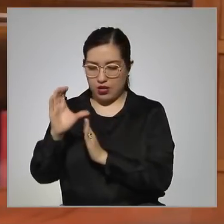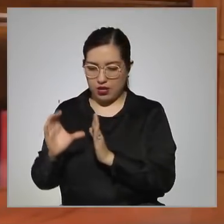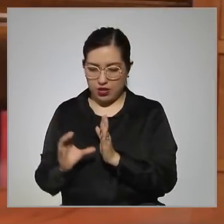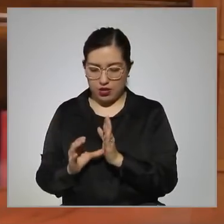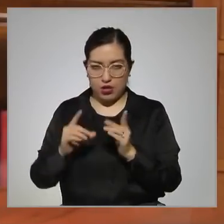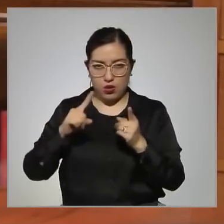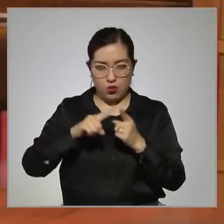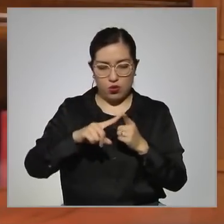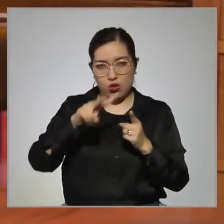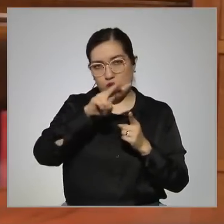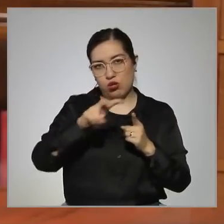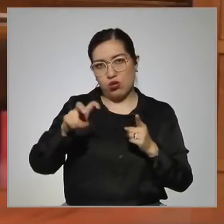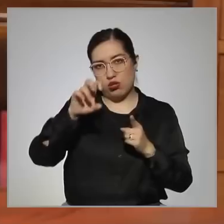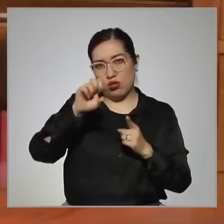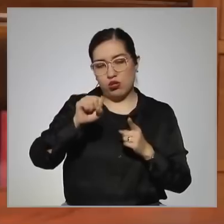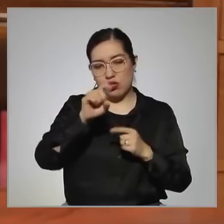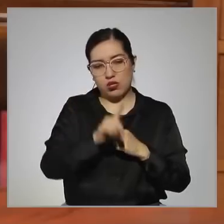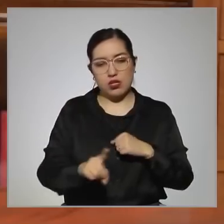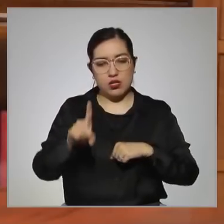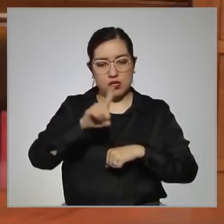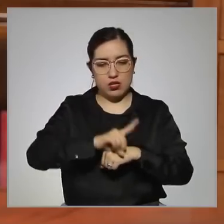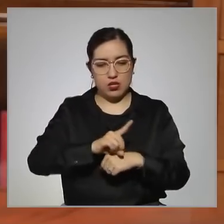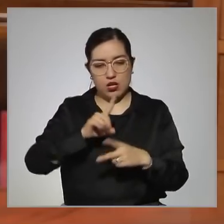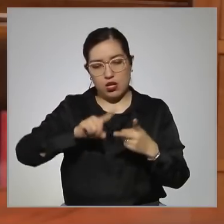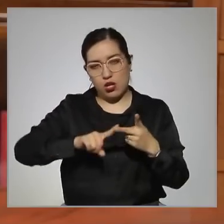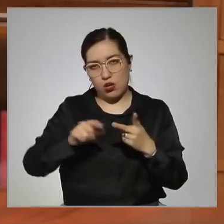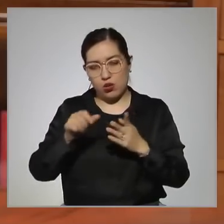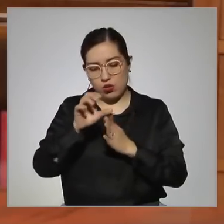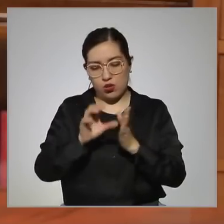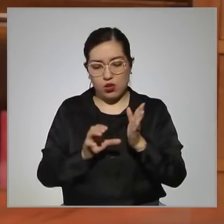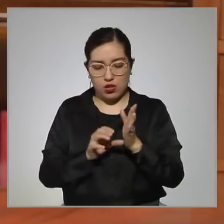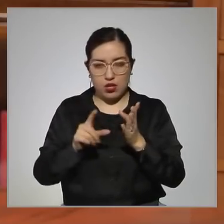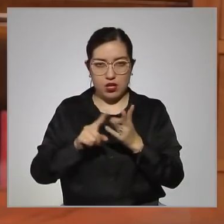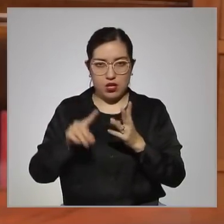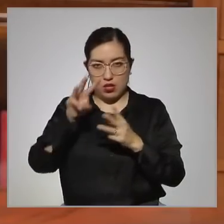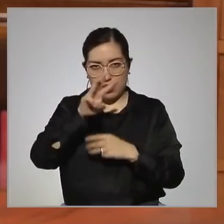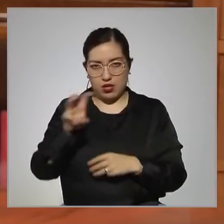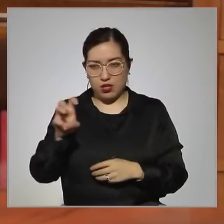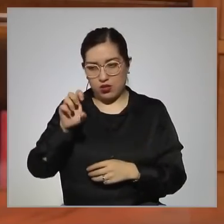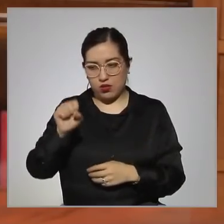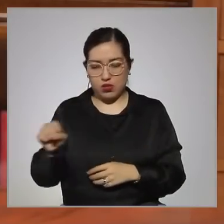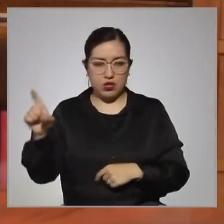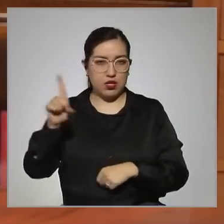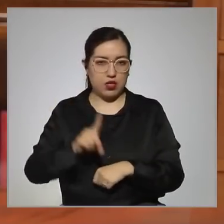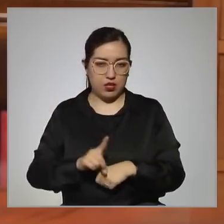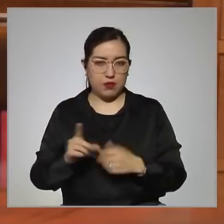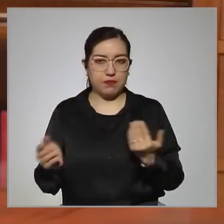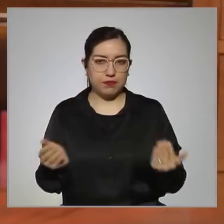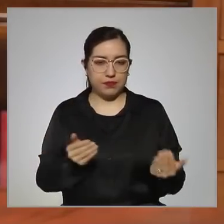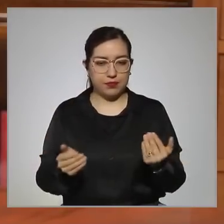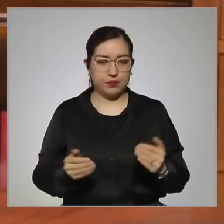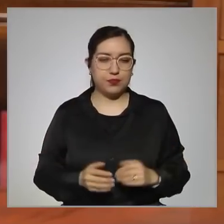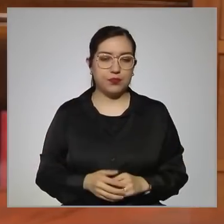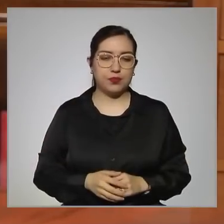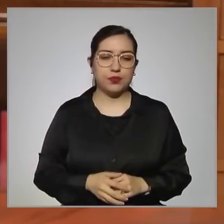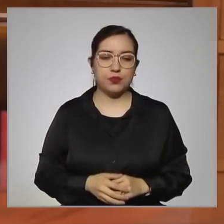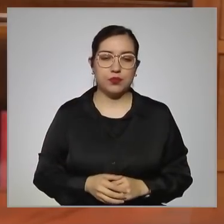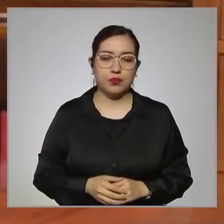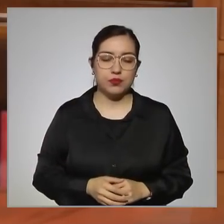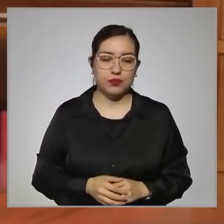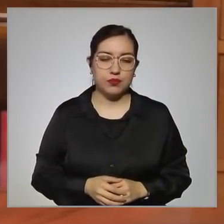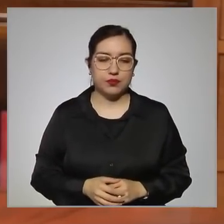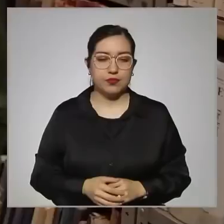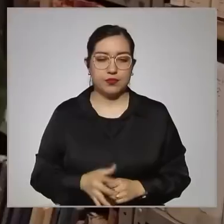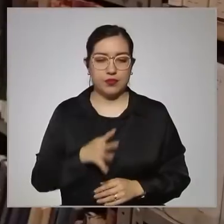de 260 días y el calendario de 360 días. Entonces el calendario de